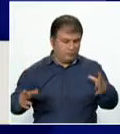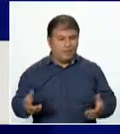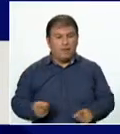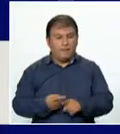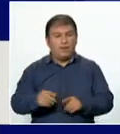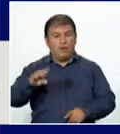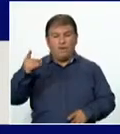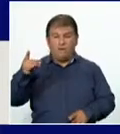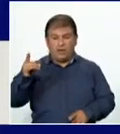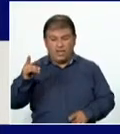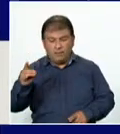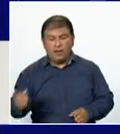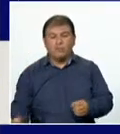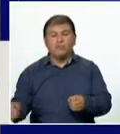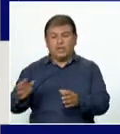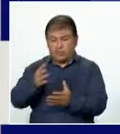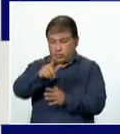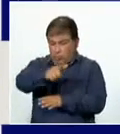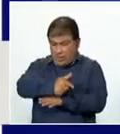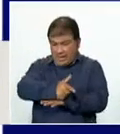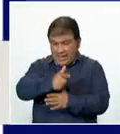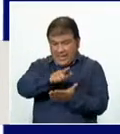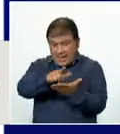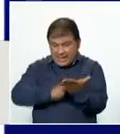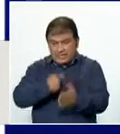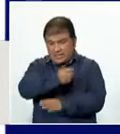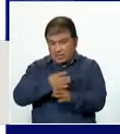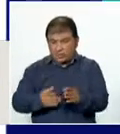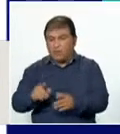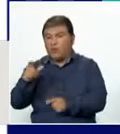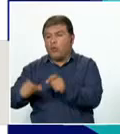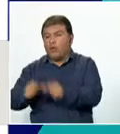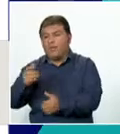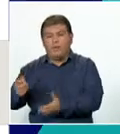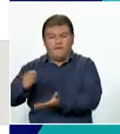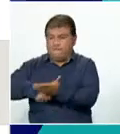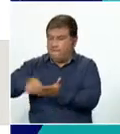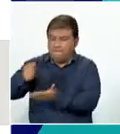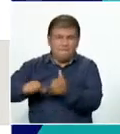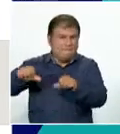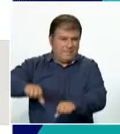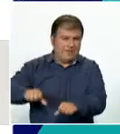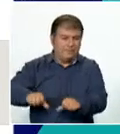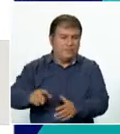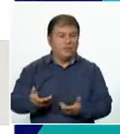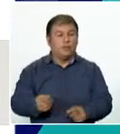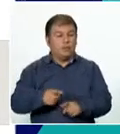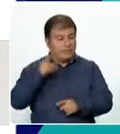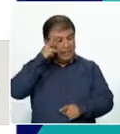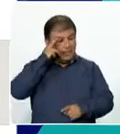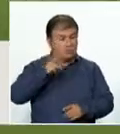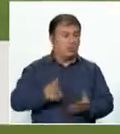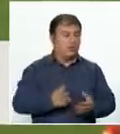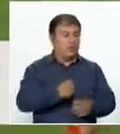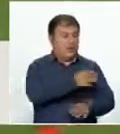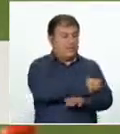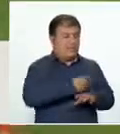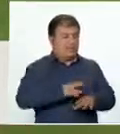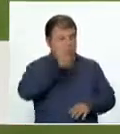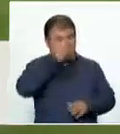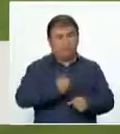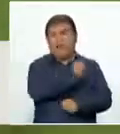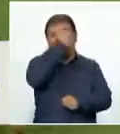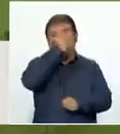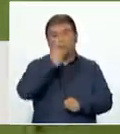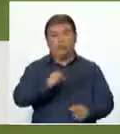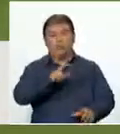embargo, Bolivia alineó indebidamente al jugador Nelson Cabrera. Por ello, nuestra selección fue dada como ganadora con un